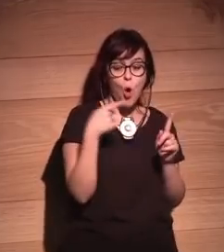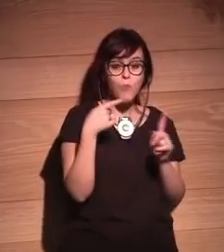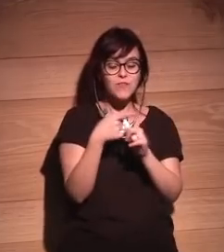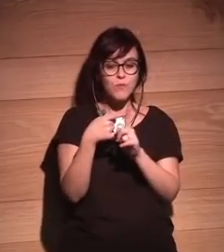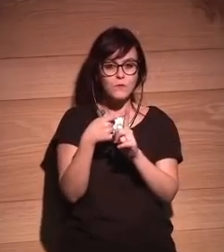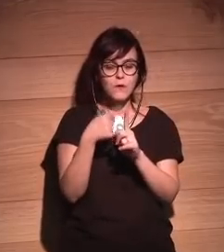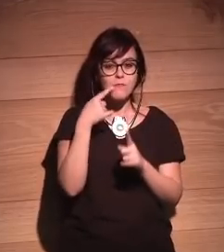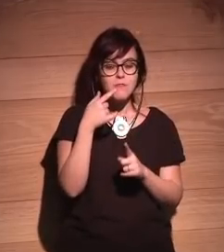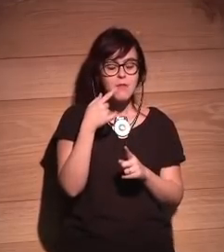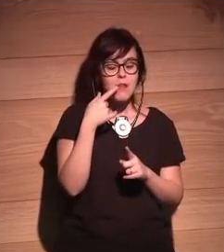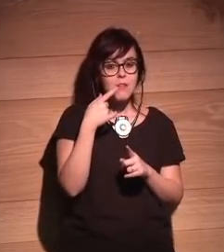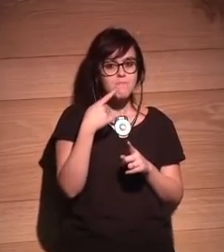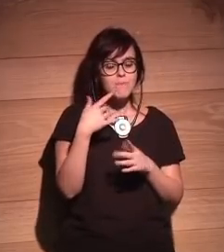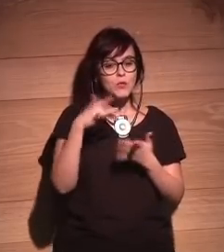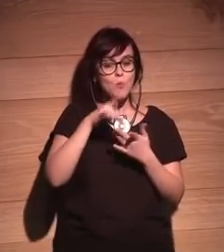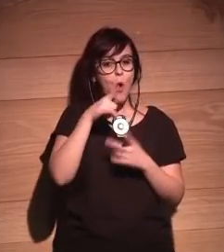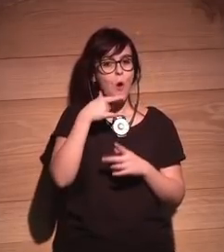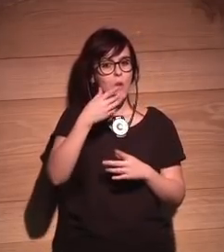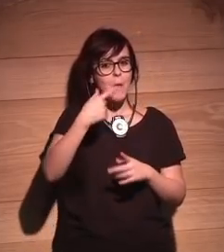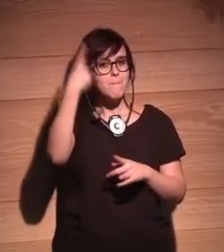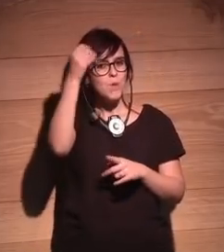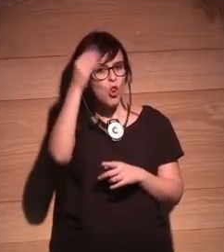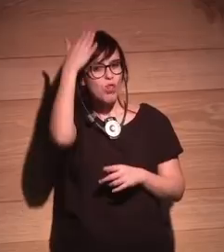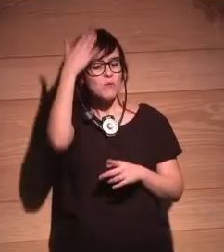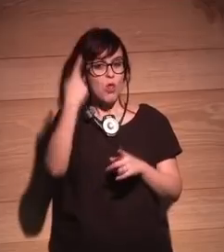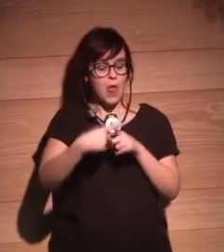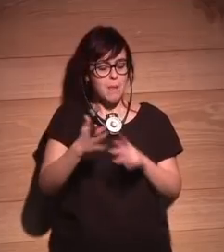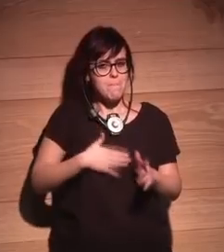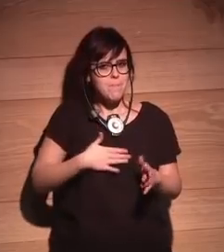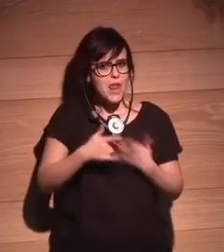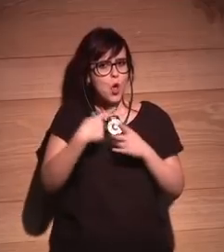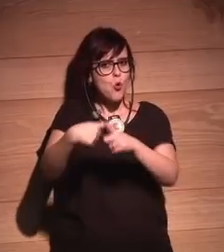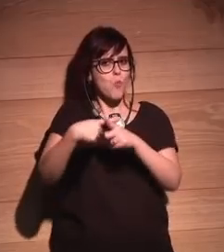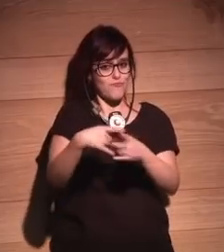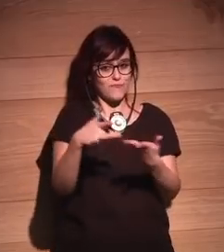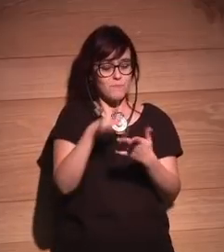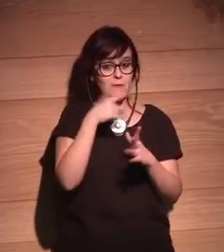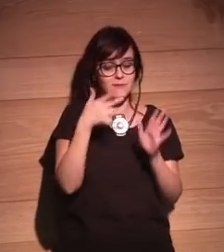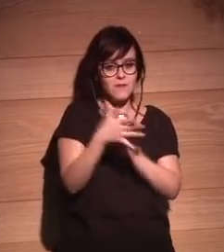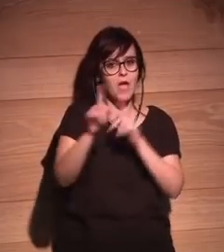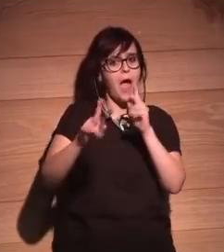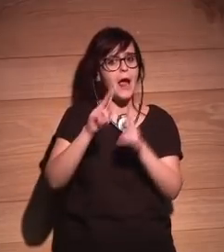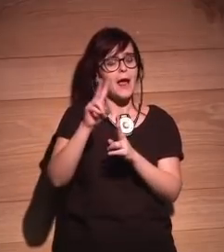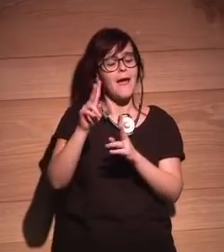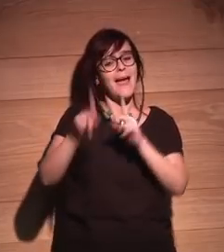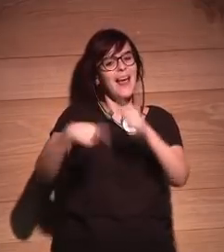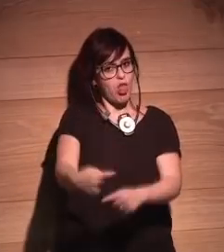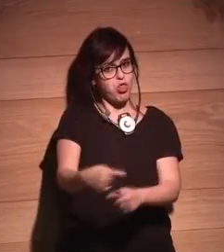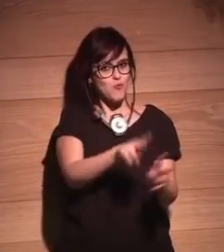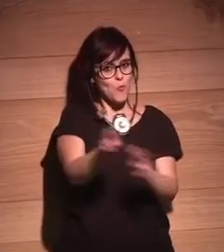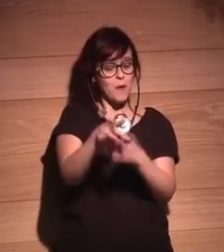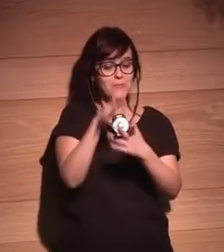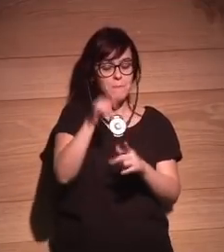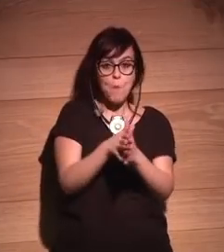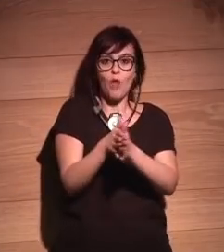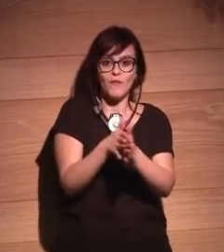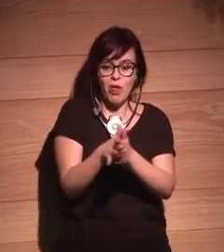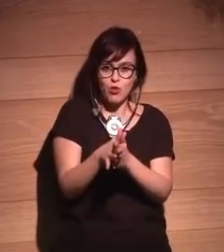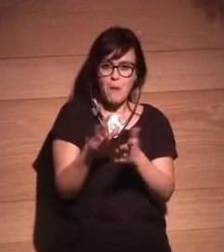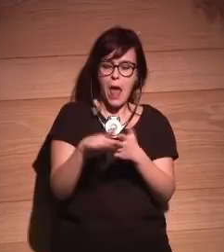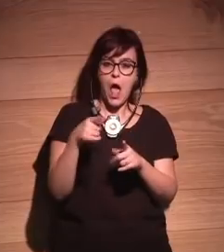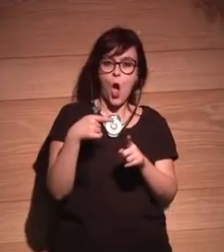por el bien común. Llega una nueva generación y, en segundo lugar, están muy motivados por el